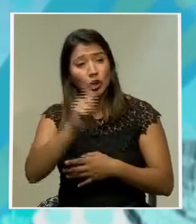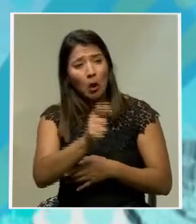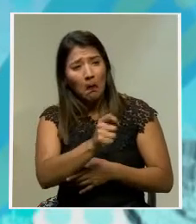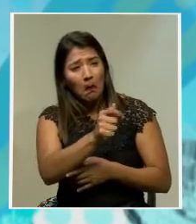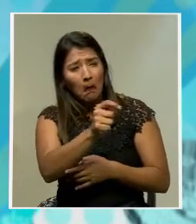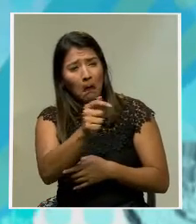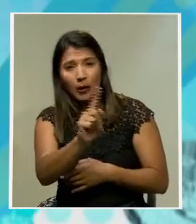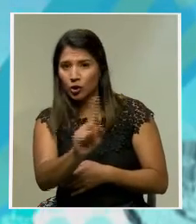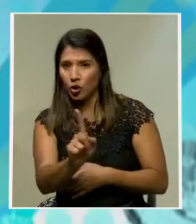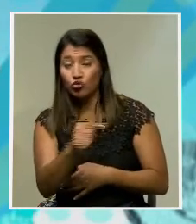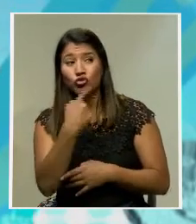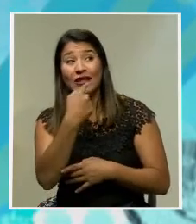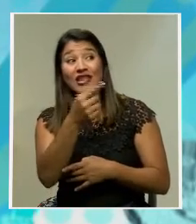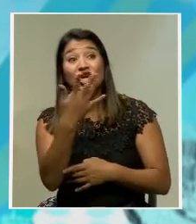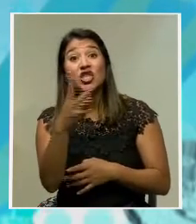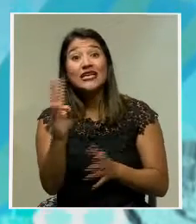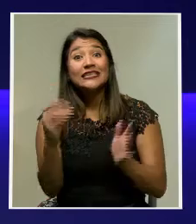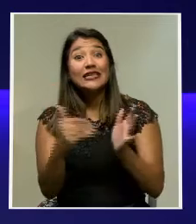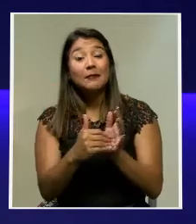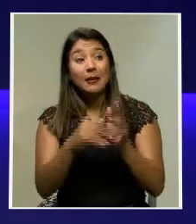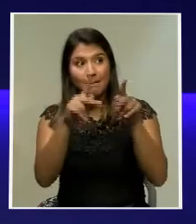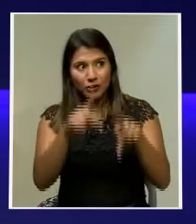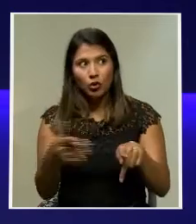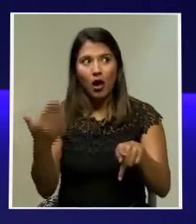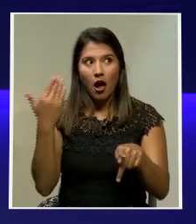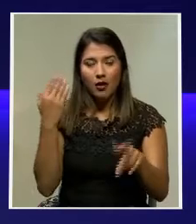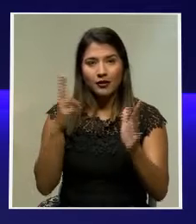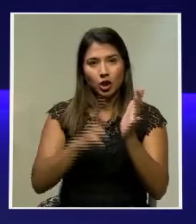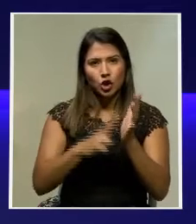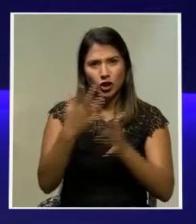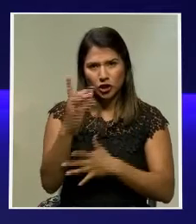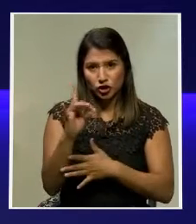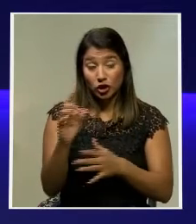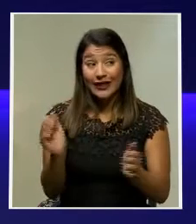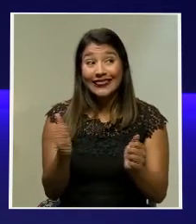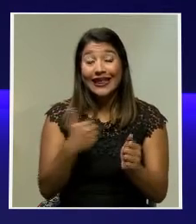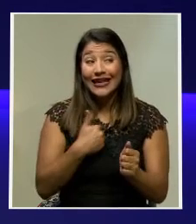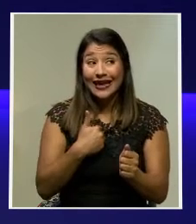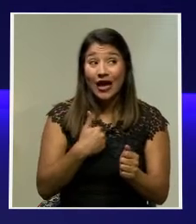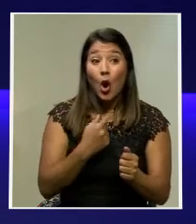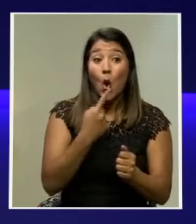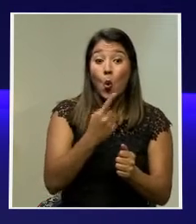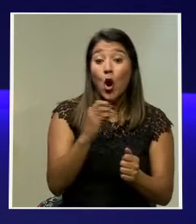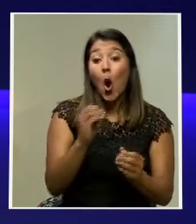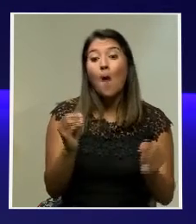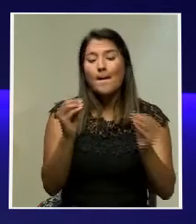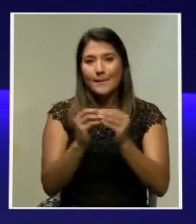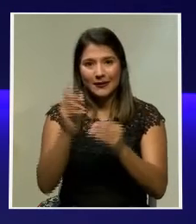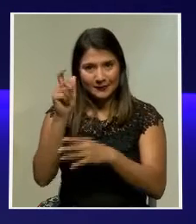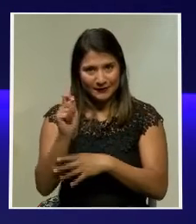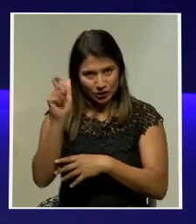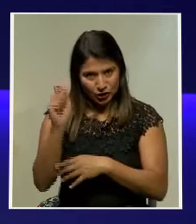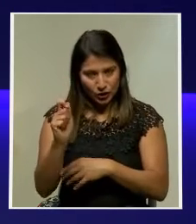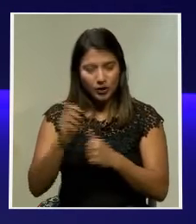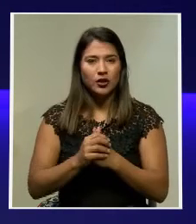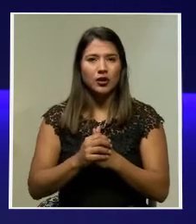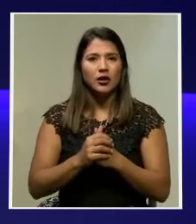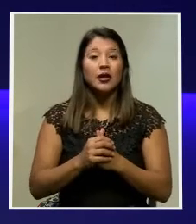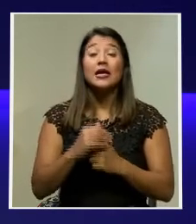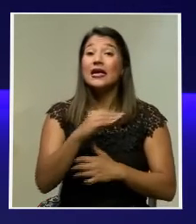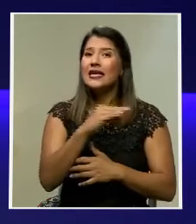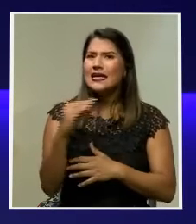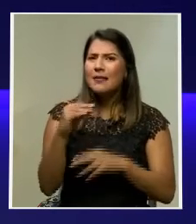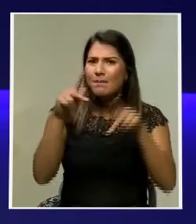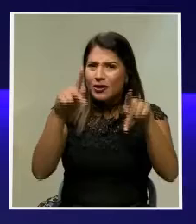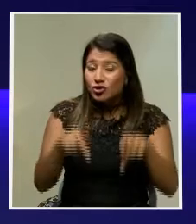Había 17.000 personas en aquel momento con más de una pensión e incluso personas con pensiones